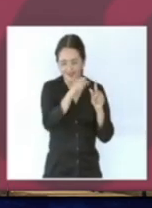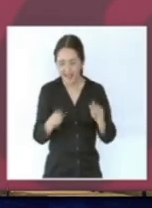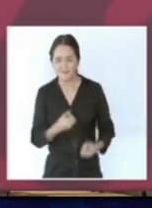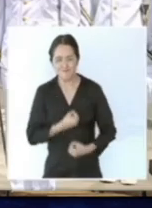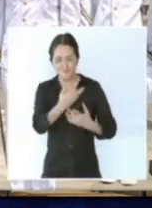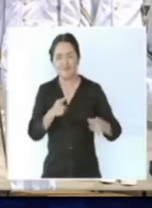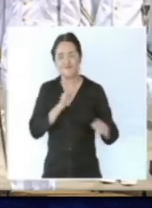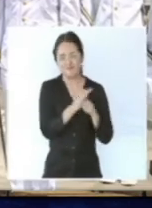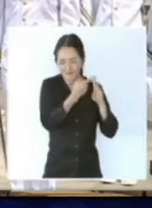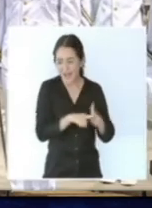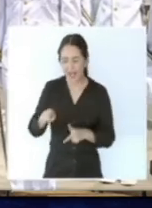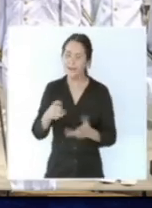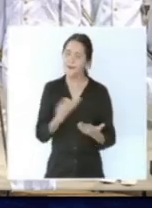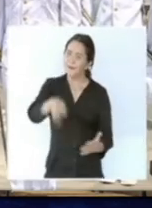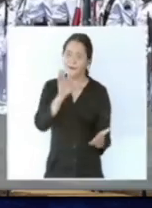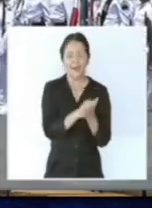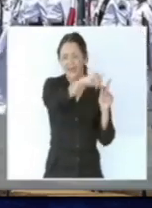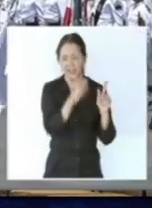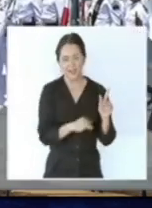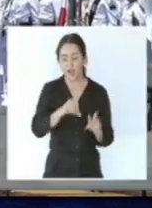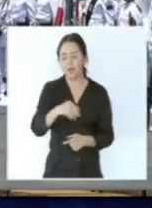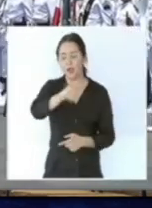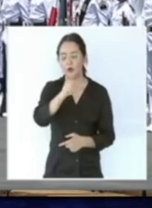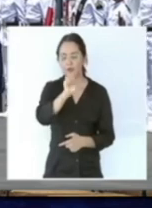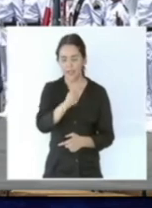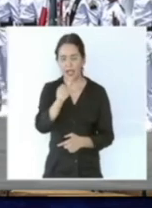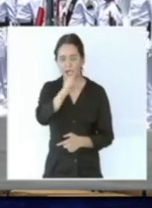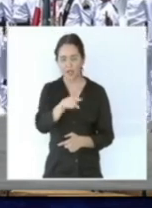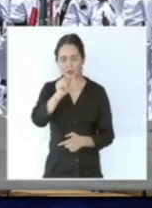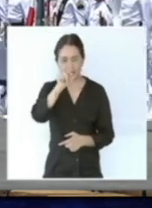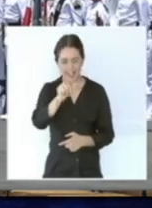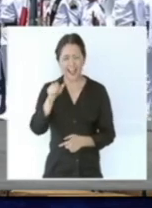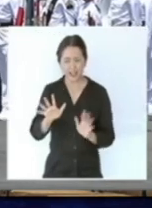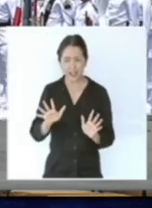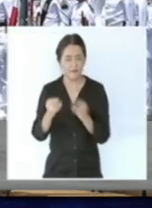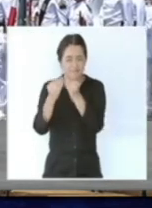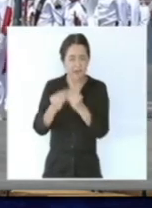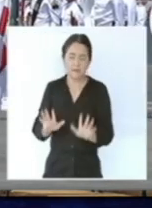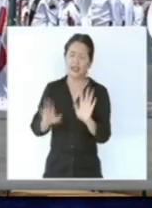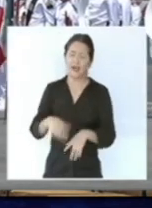nuestro héroe nacional quien ante el inminente ataque de fuerzas enemigas